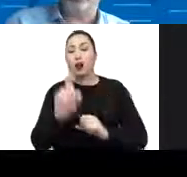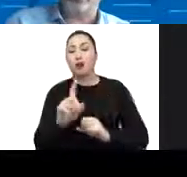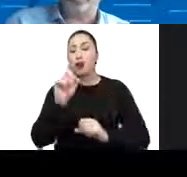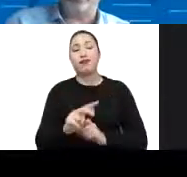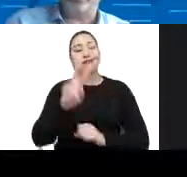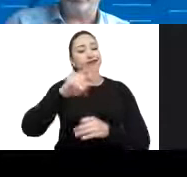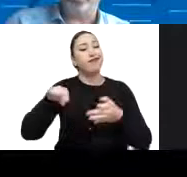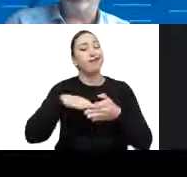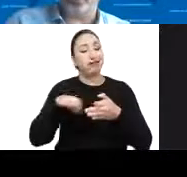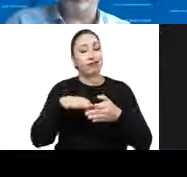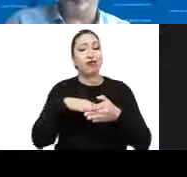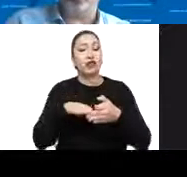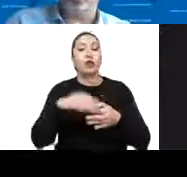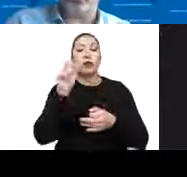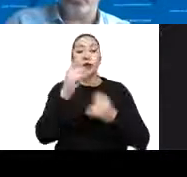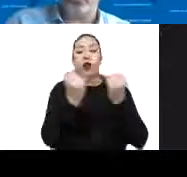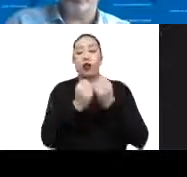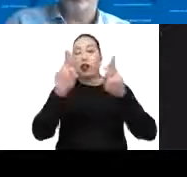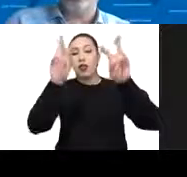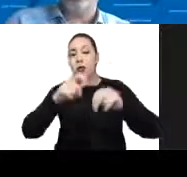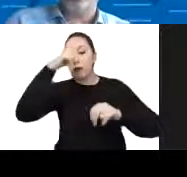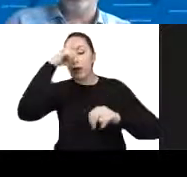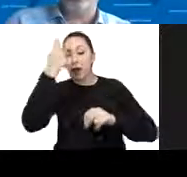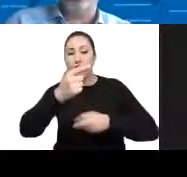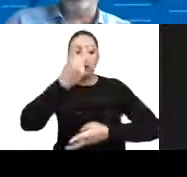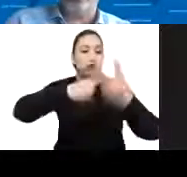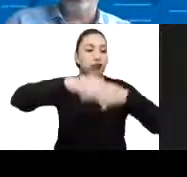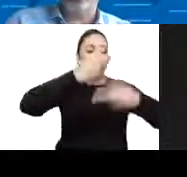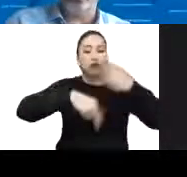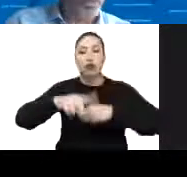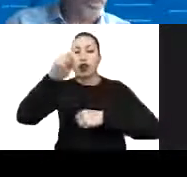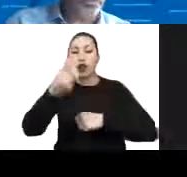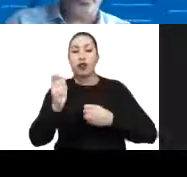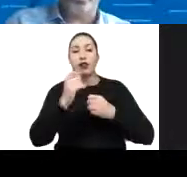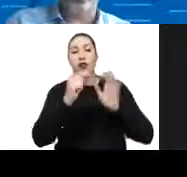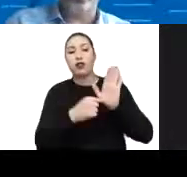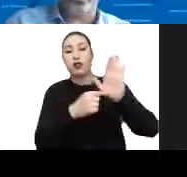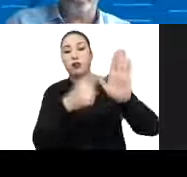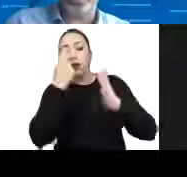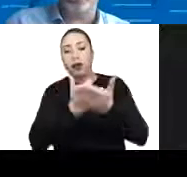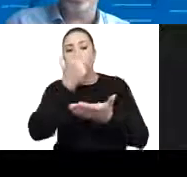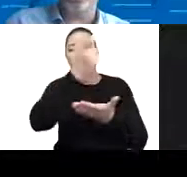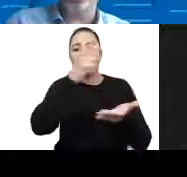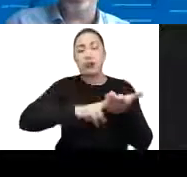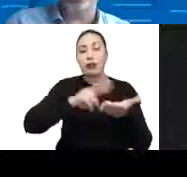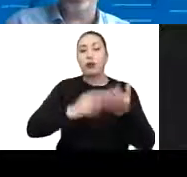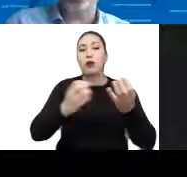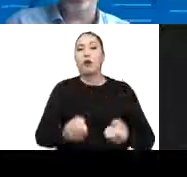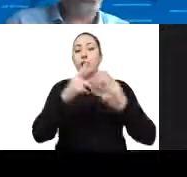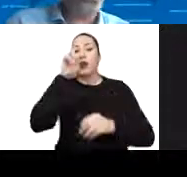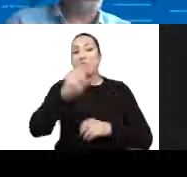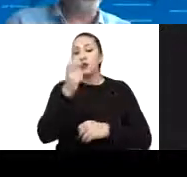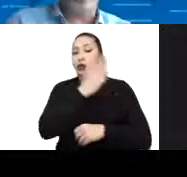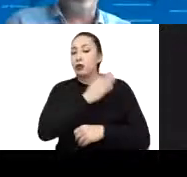temas de facturación y colección, la señal de precio obviamente no es buena y vamos a hablar un poquito más de